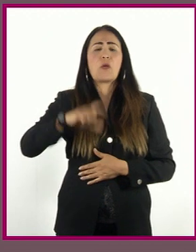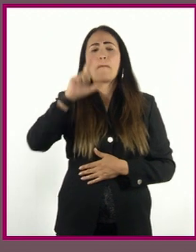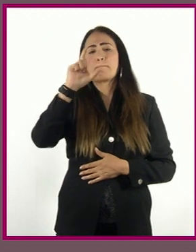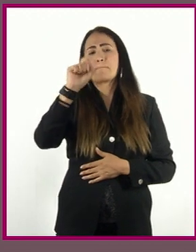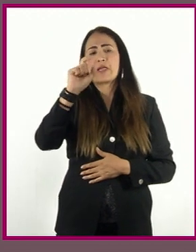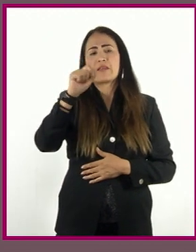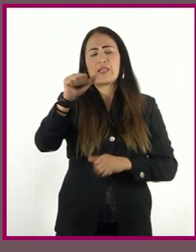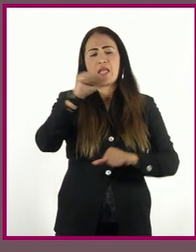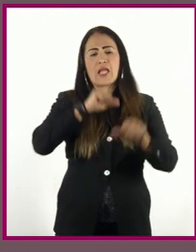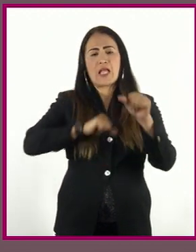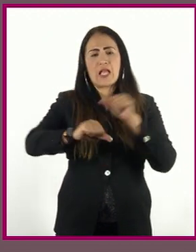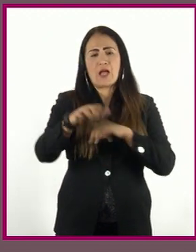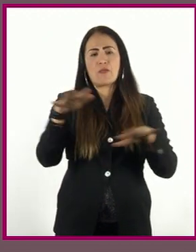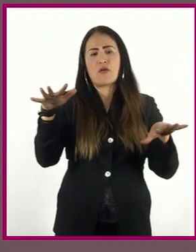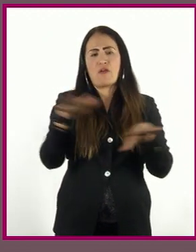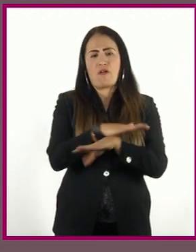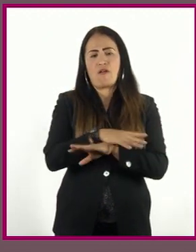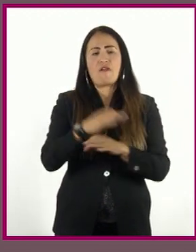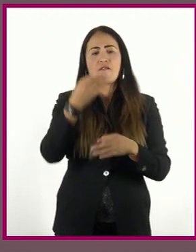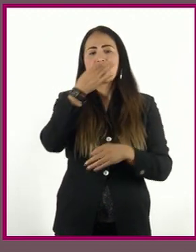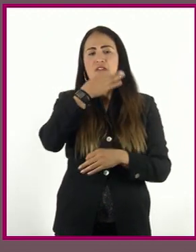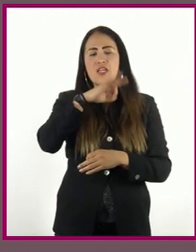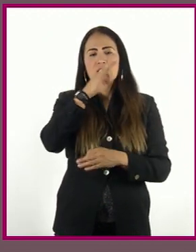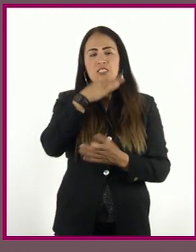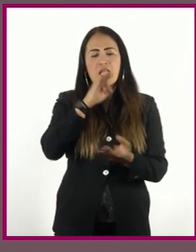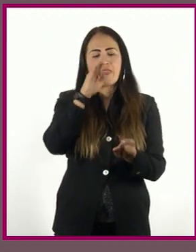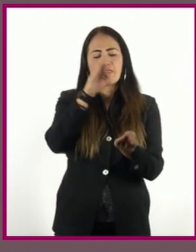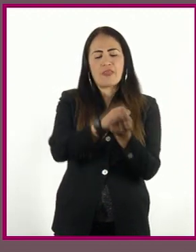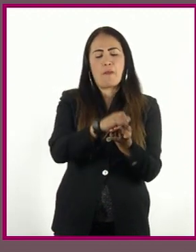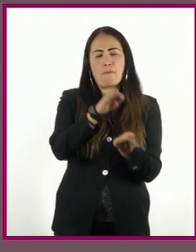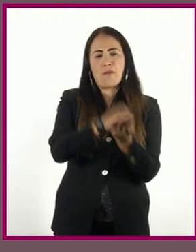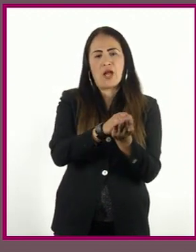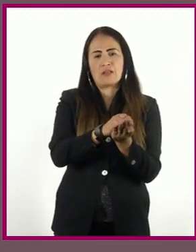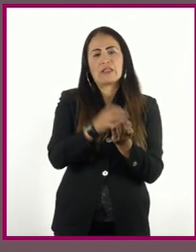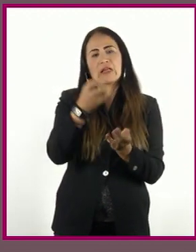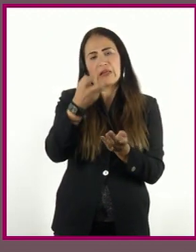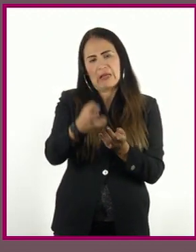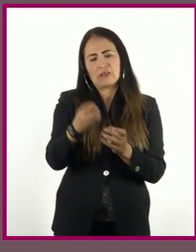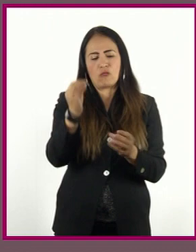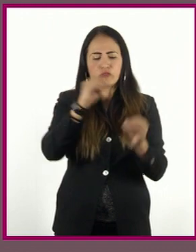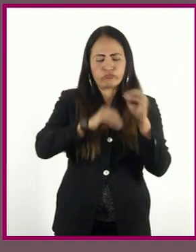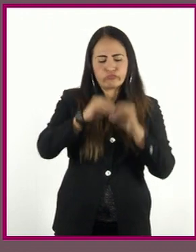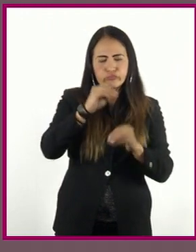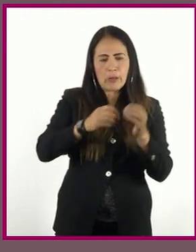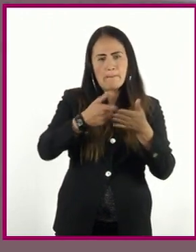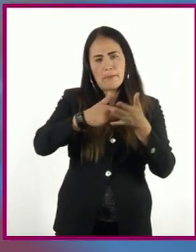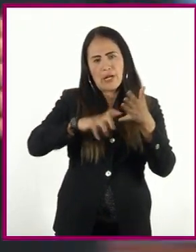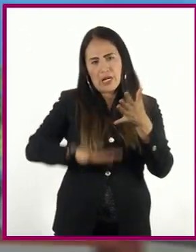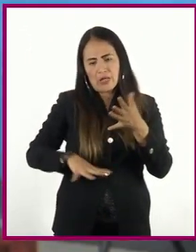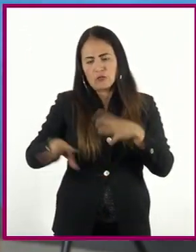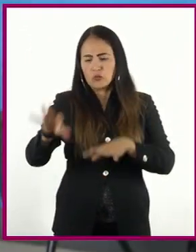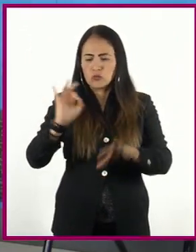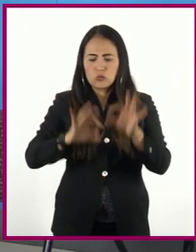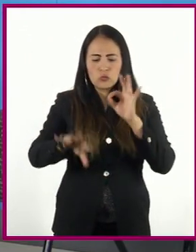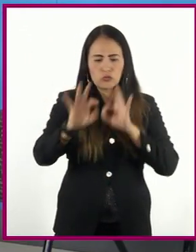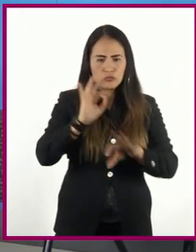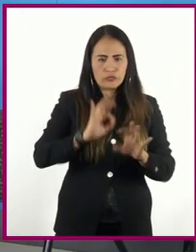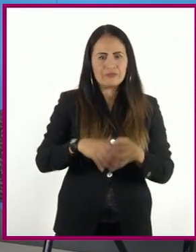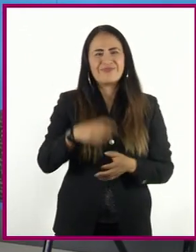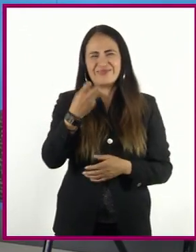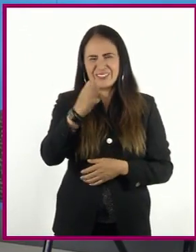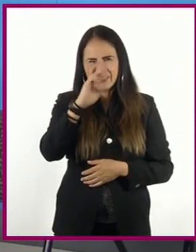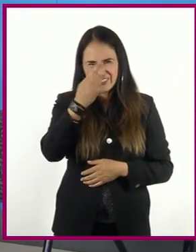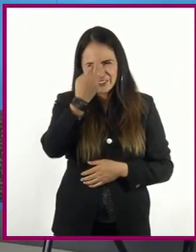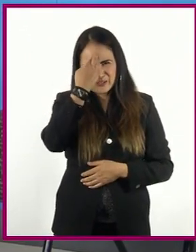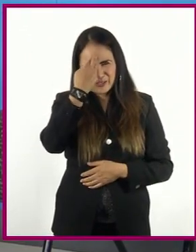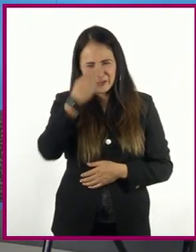optó por reemplazarlos con tamales, pues sus ingredientes eran mucho más baratos y fáciles de conseguir. Como recuerdo de